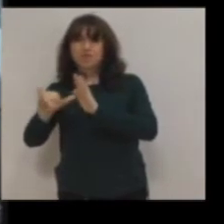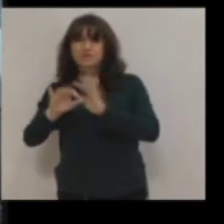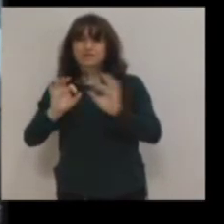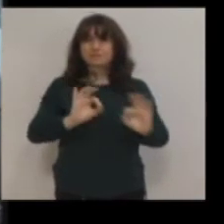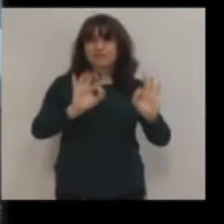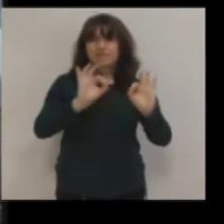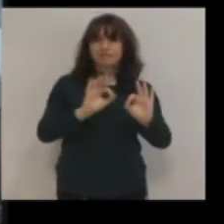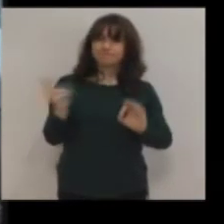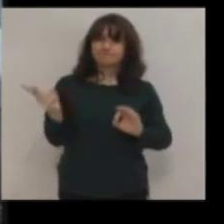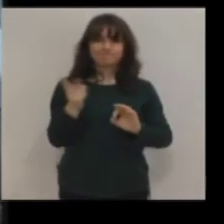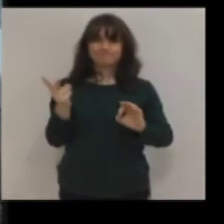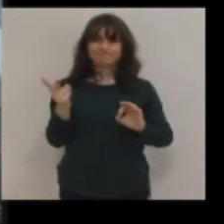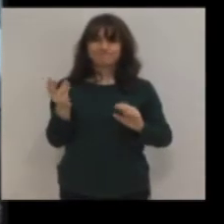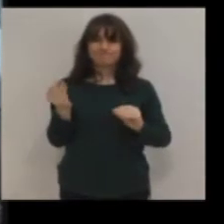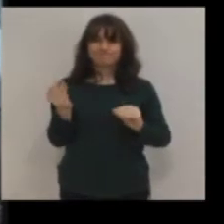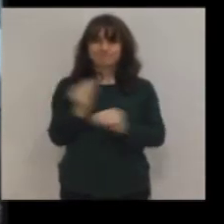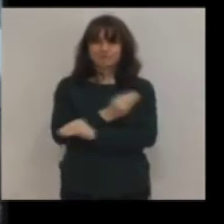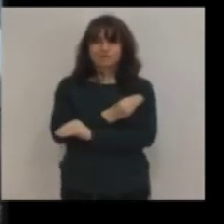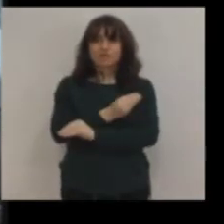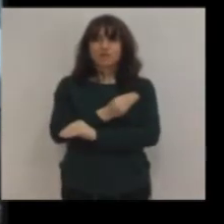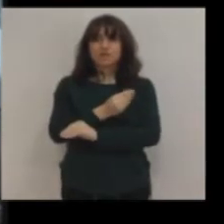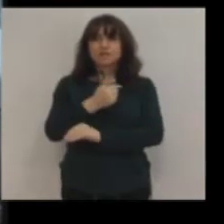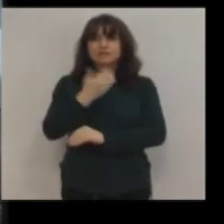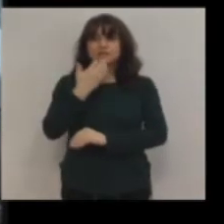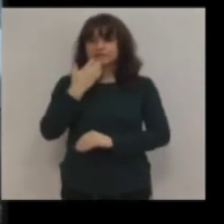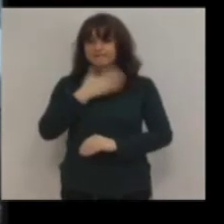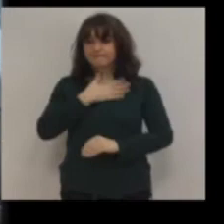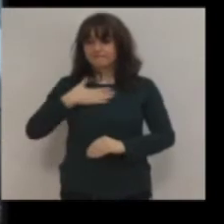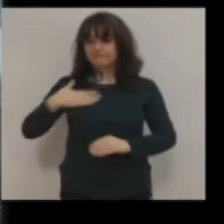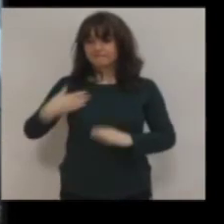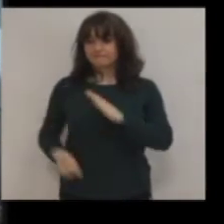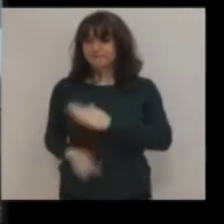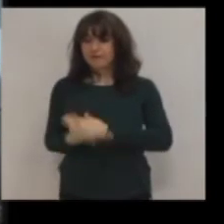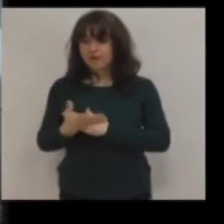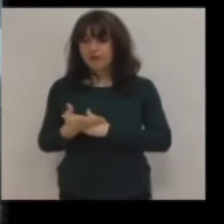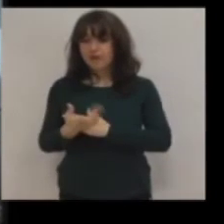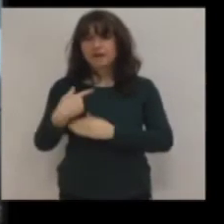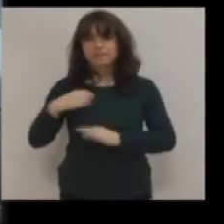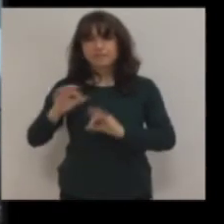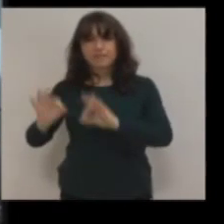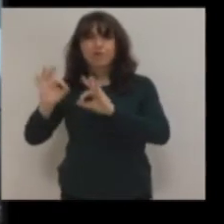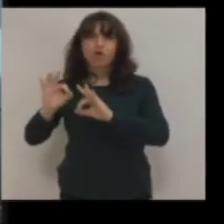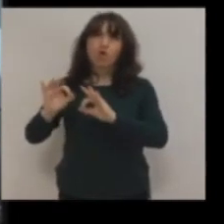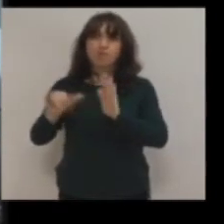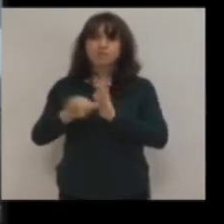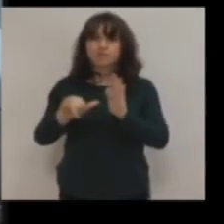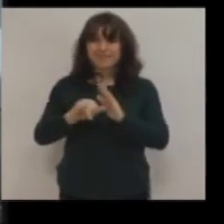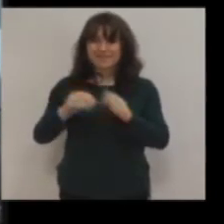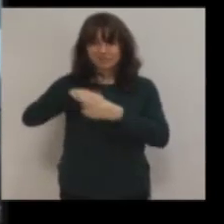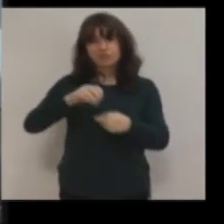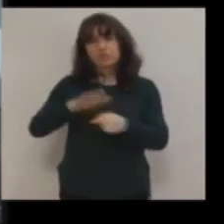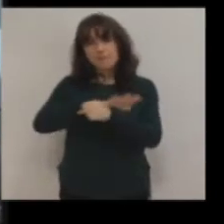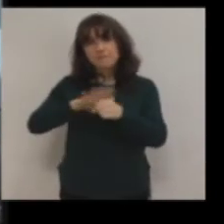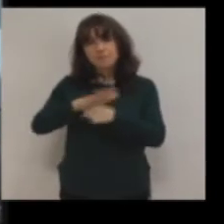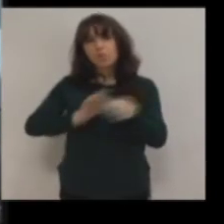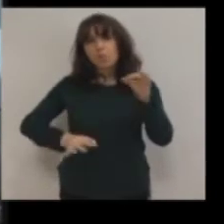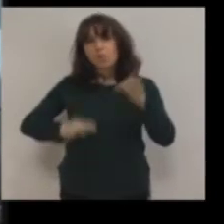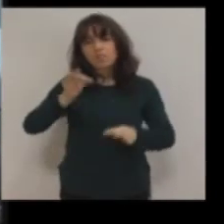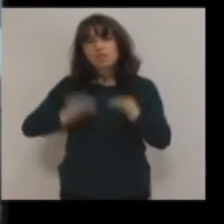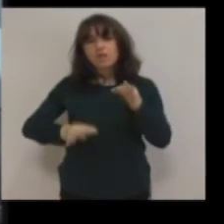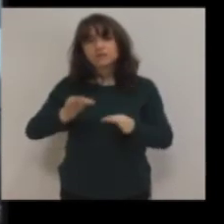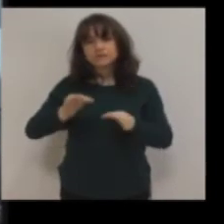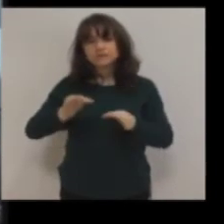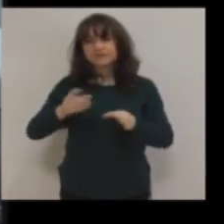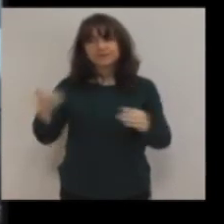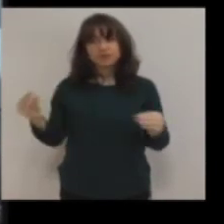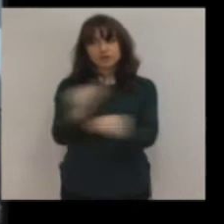crear especializaciones o especialidades en el ámbito judicial, es algo contrario a la proximidad. Tú